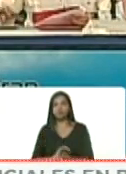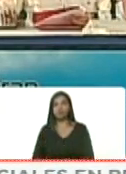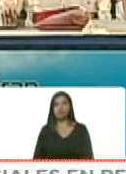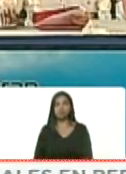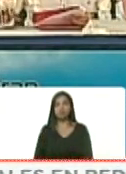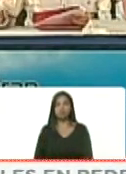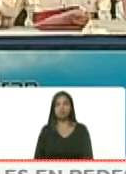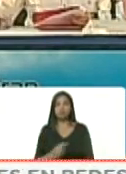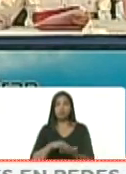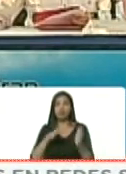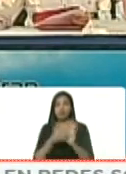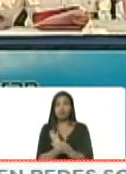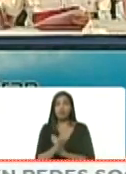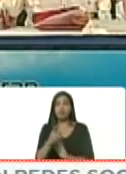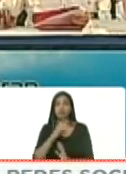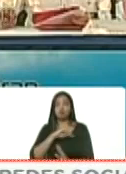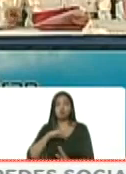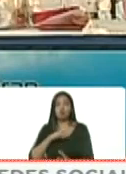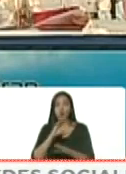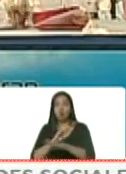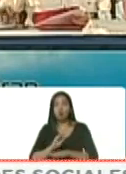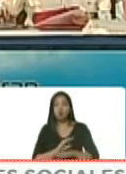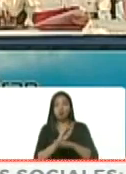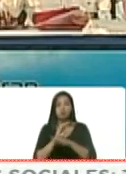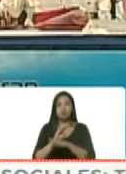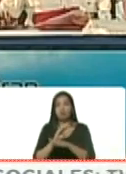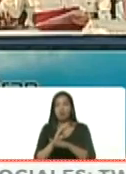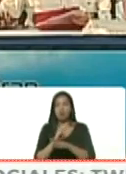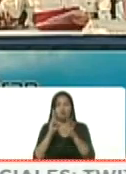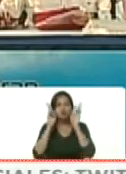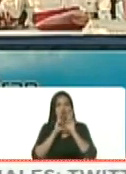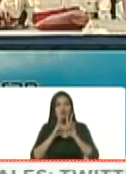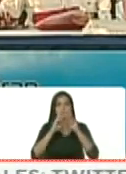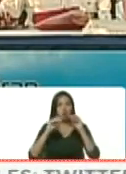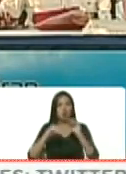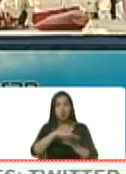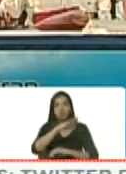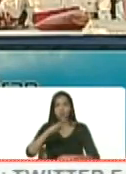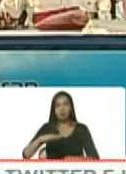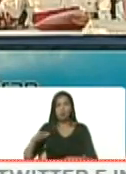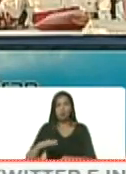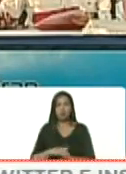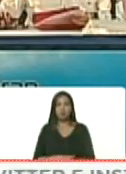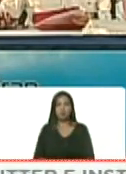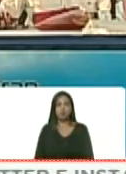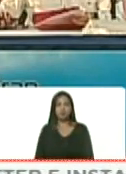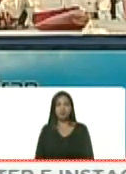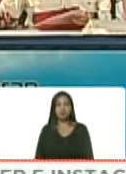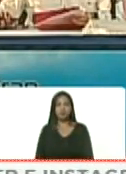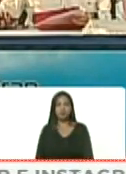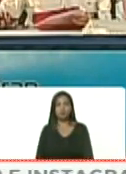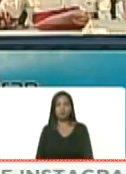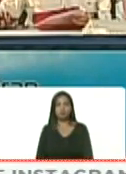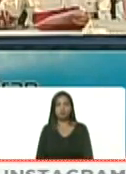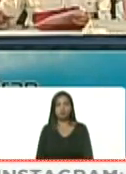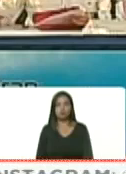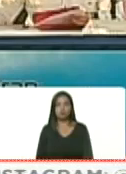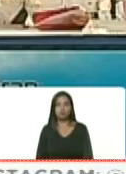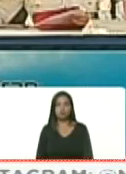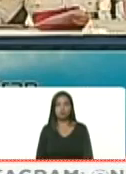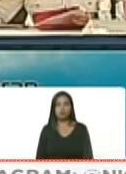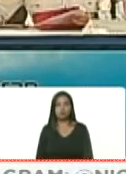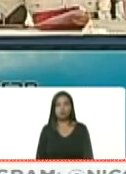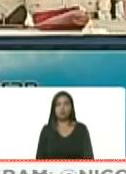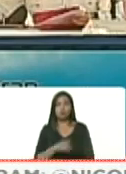Así que tenemos que cuidar la pureza de nuestras aguas, la pureza, y haga